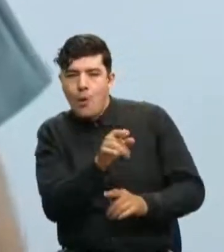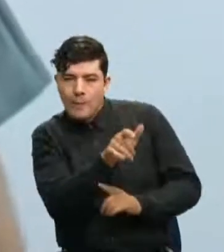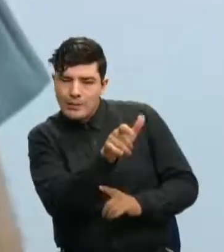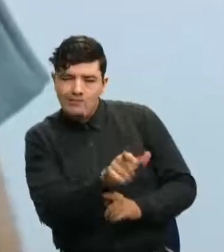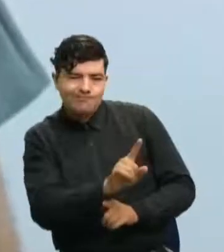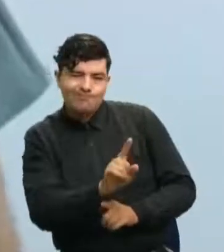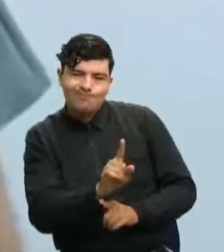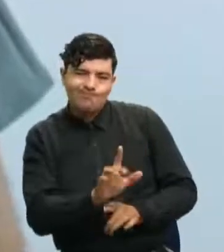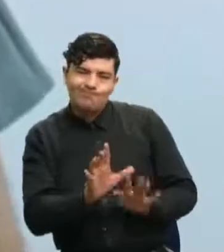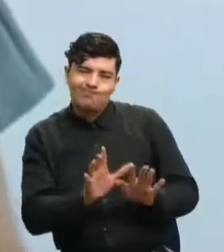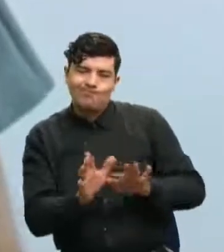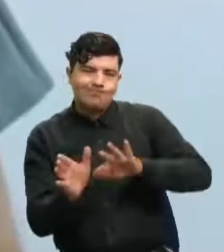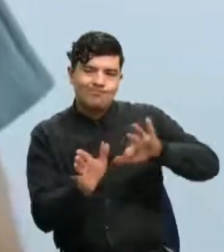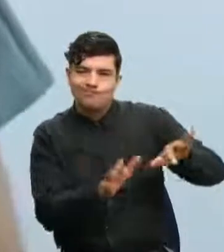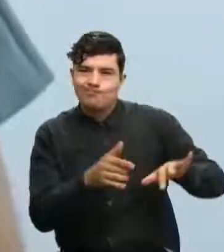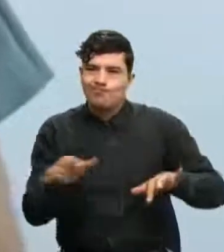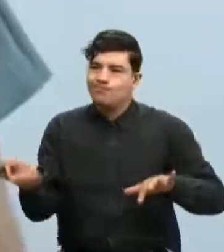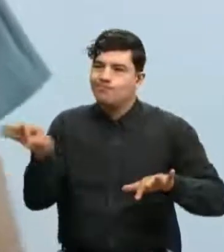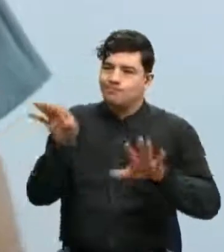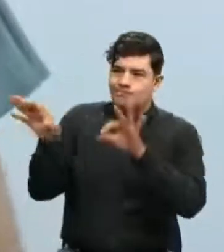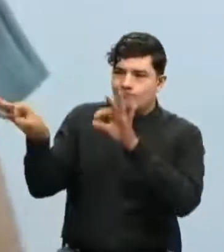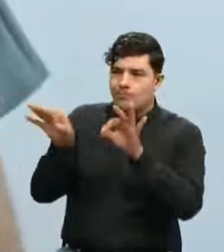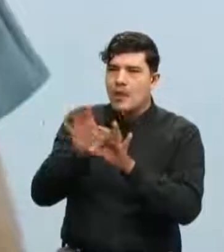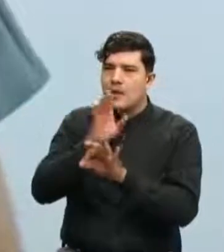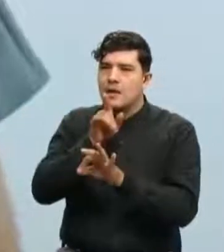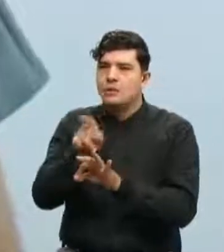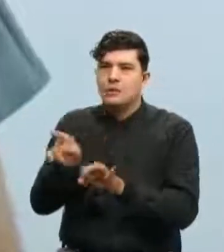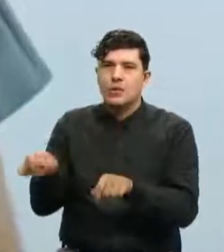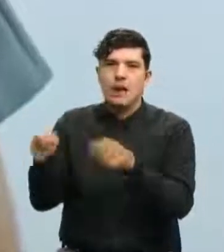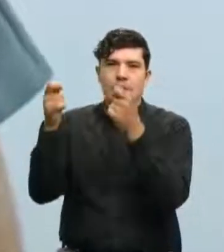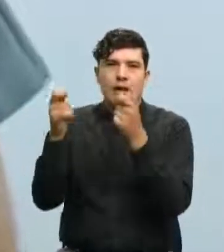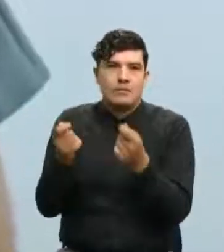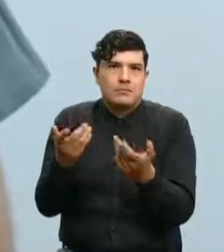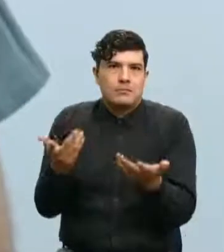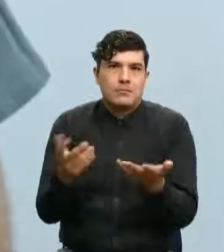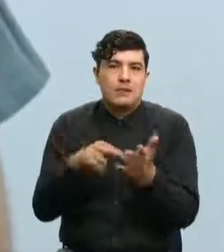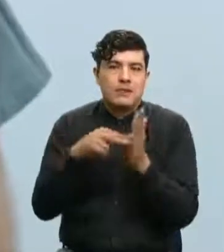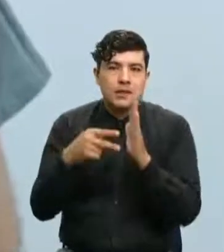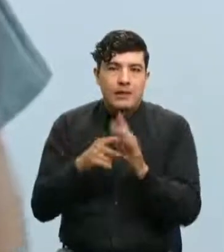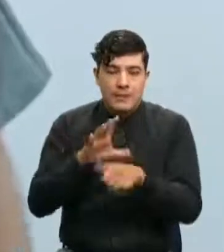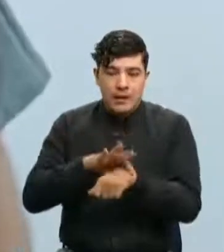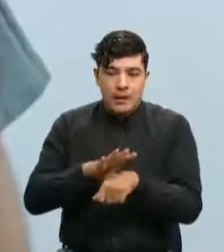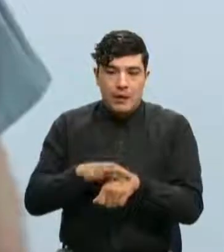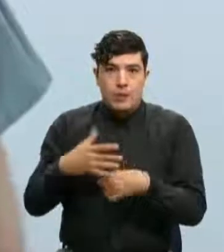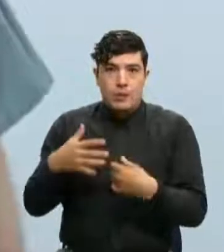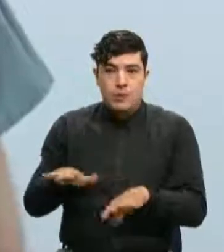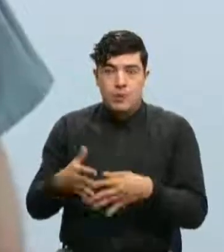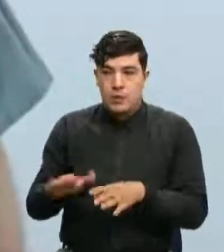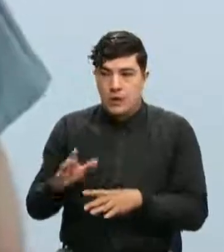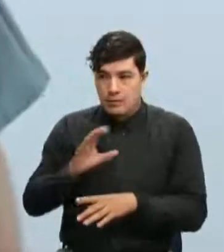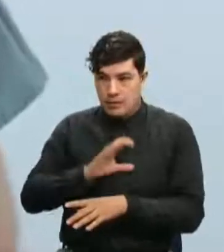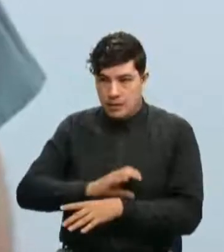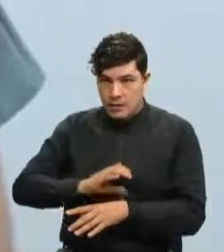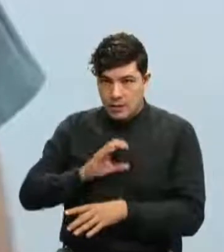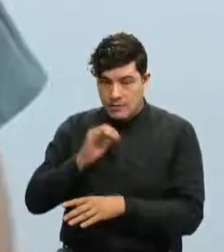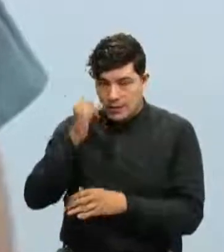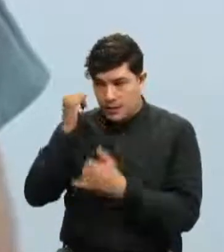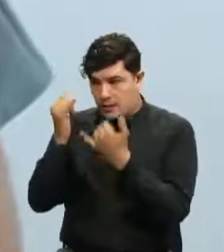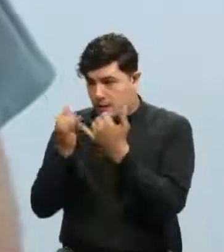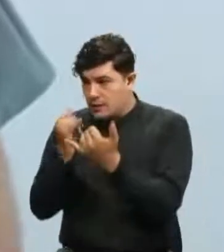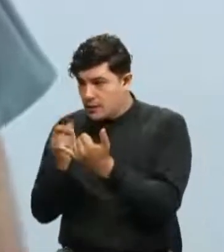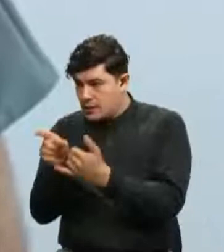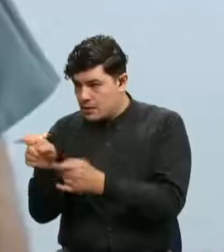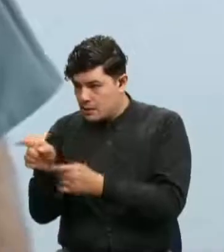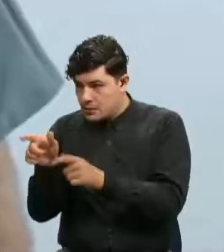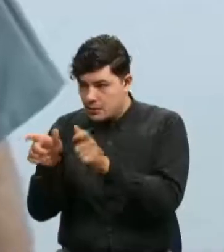nos obliga a hacer un triage ético. ¿En qué consiste? En clasificar de esos pacientes que hay que trasladar a